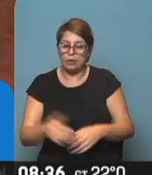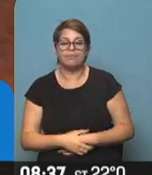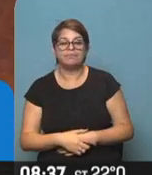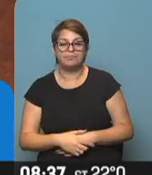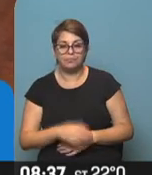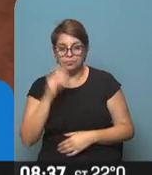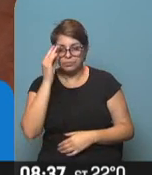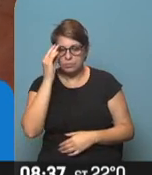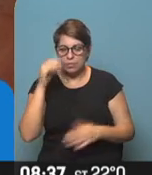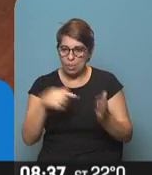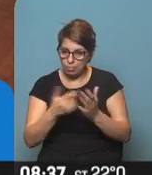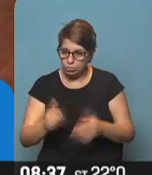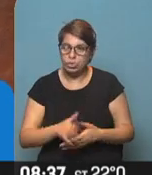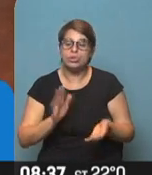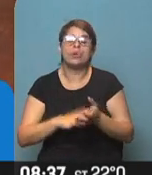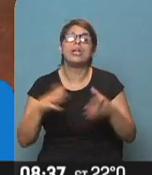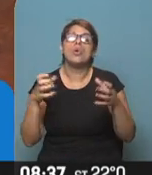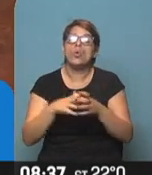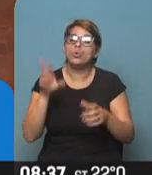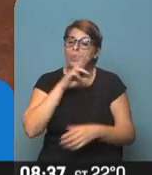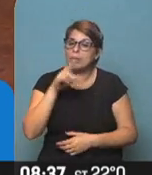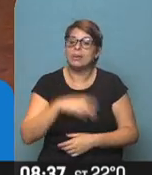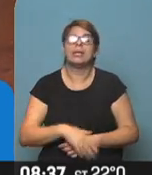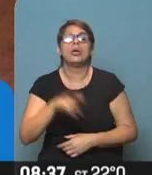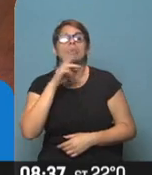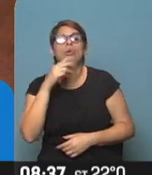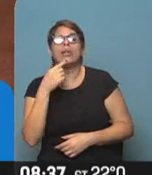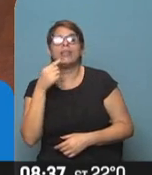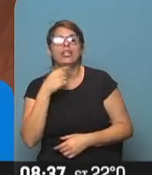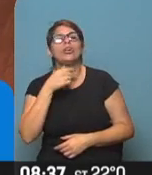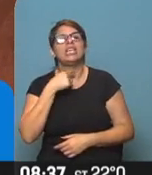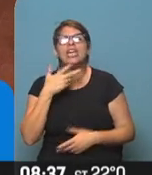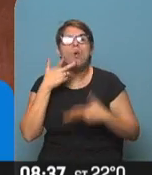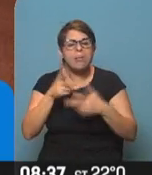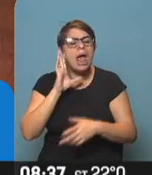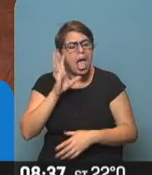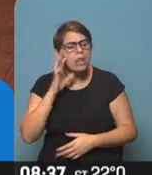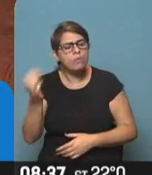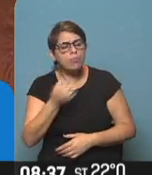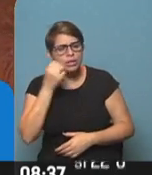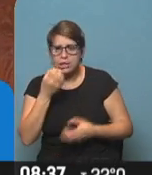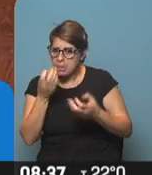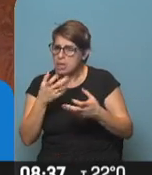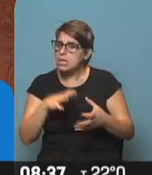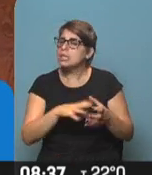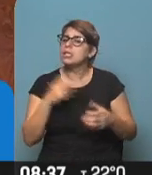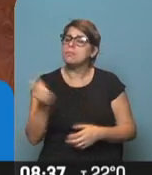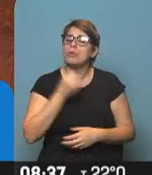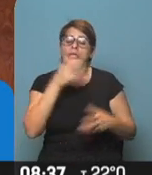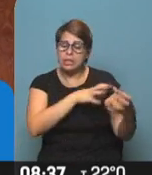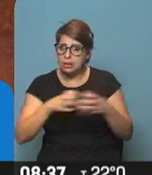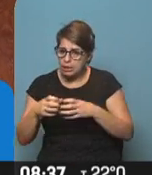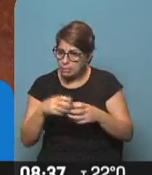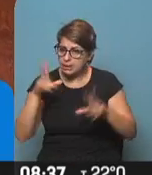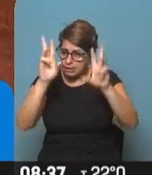punto final para lo que es el fútbol femenino tengo elaborado tengo algo para decir me parece muy importante amos debatiendo telas a decisivos para el